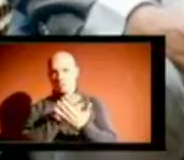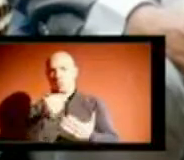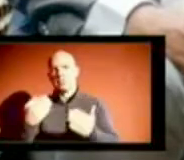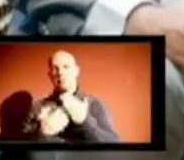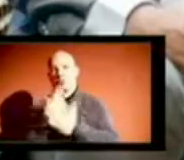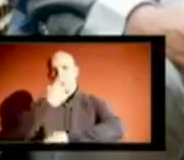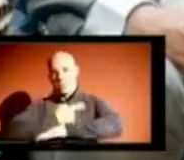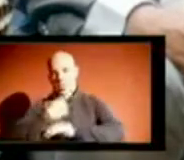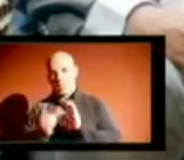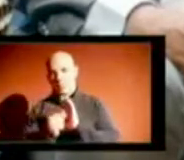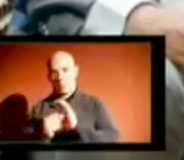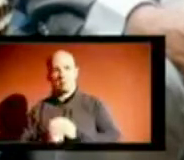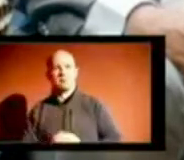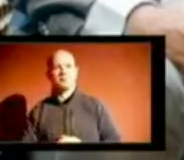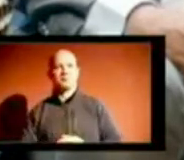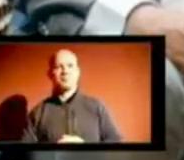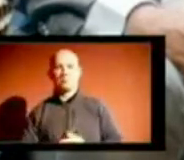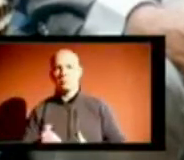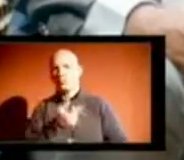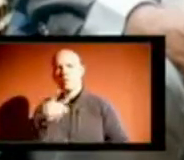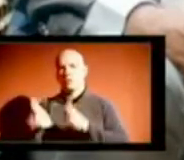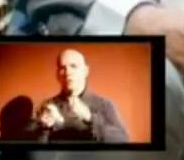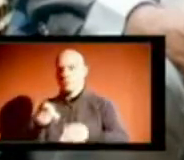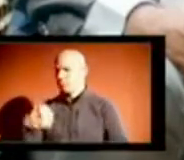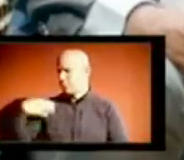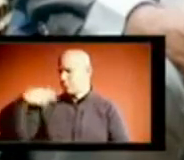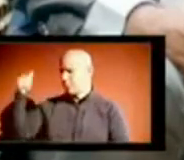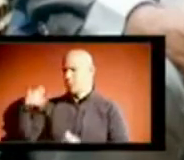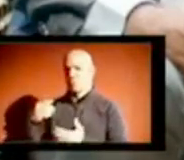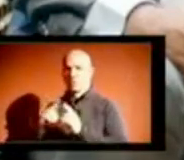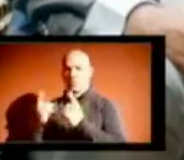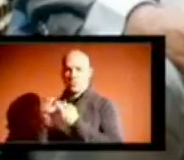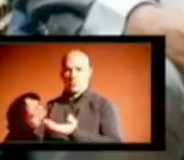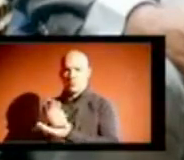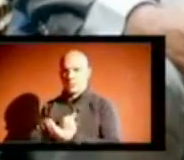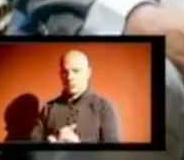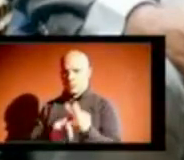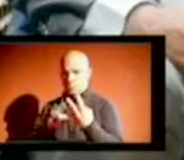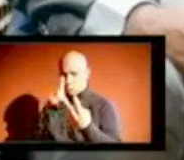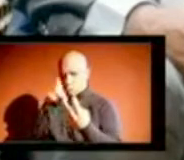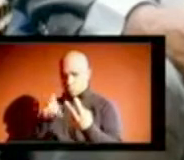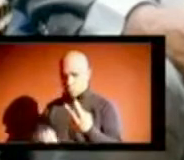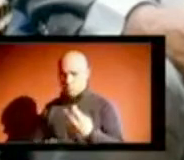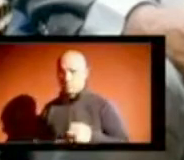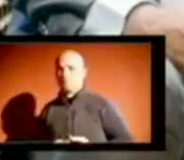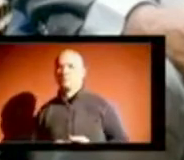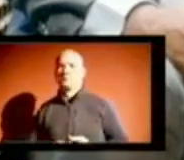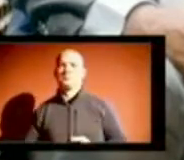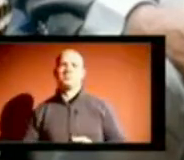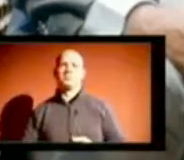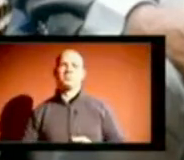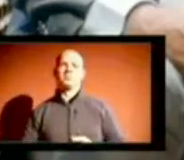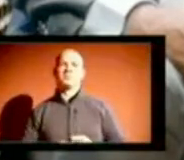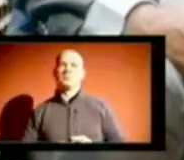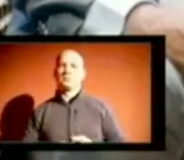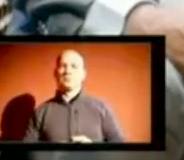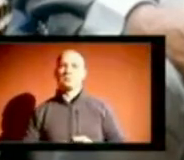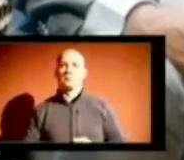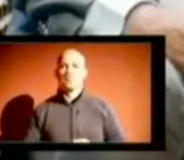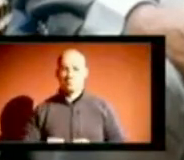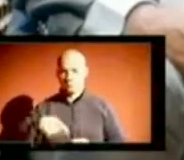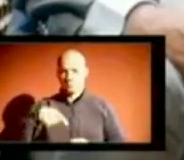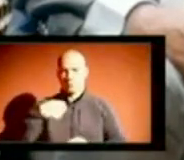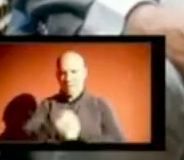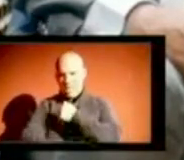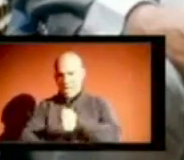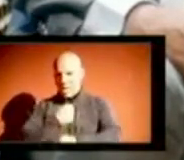preguntas. Quisiera saber del secretario de Hacienda dos preguntas. ¿Cuánto ustedes esperan este año pagar